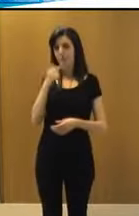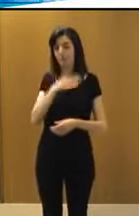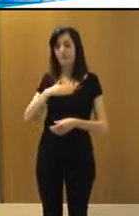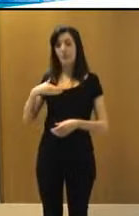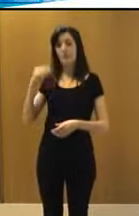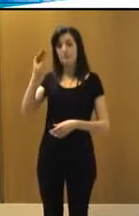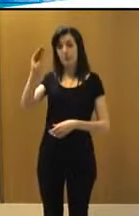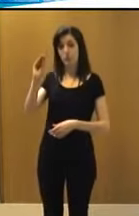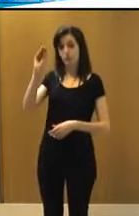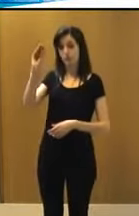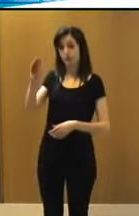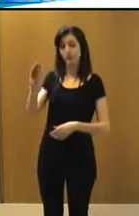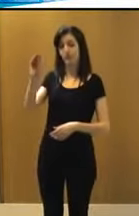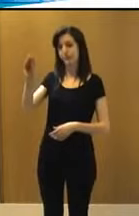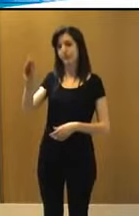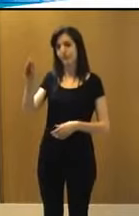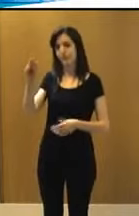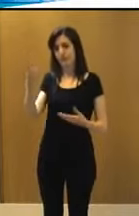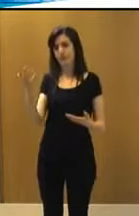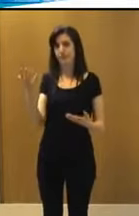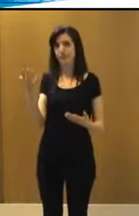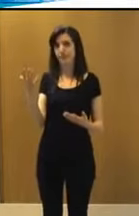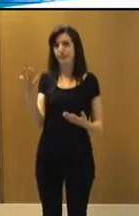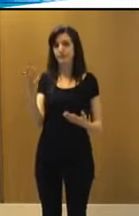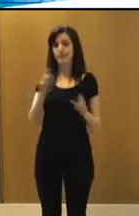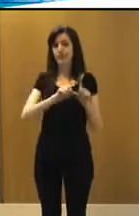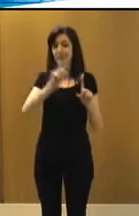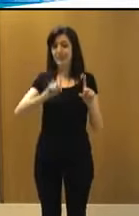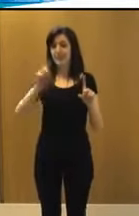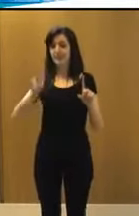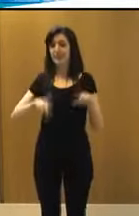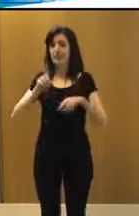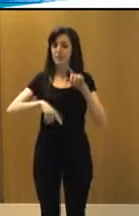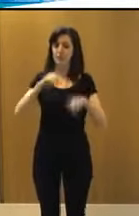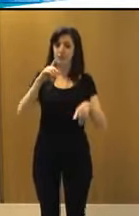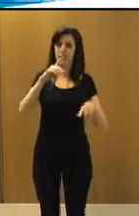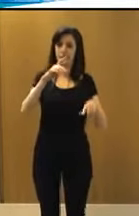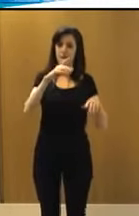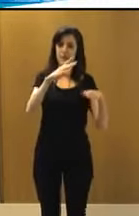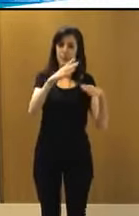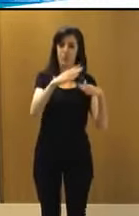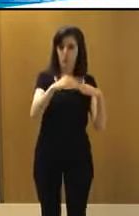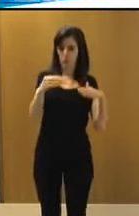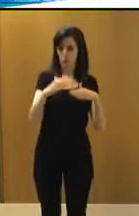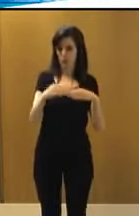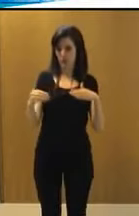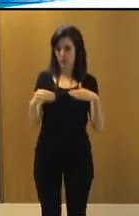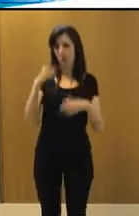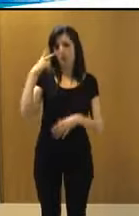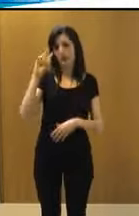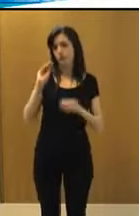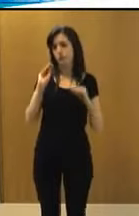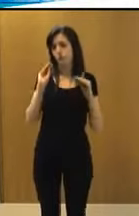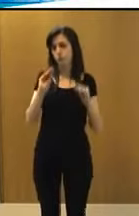Sí, a ver, me gustaría haceros una pregunta. Digamos que la estadística va en función de los usuarios de